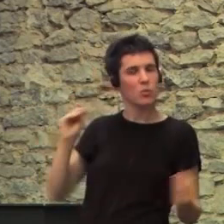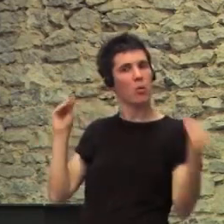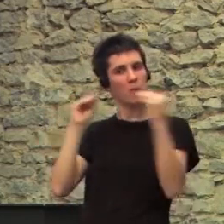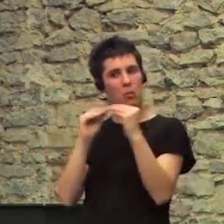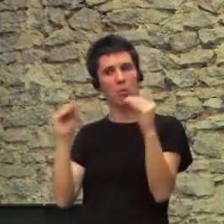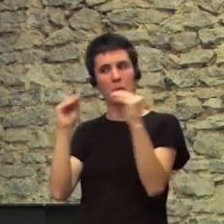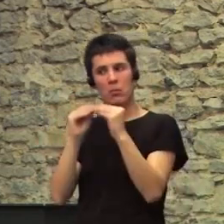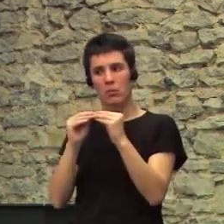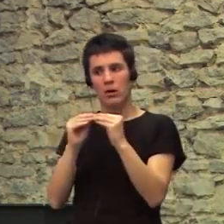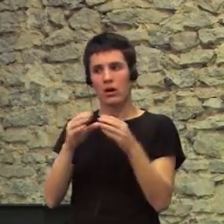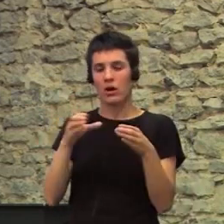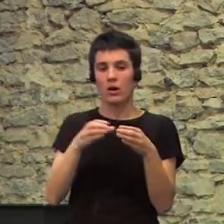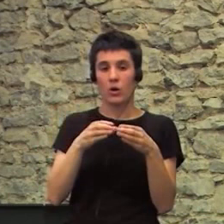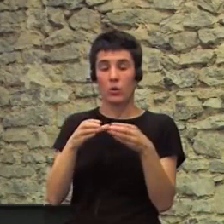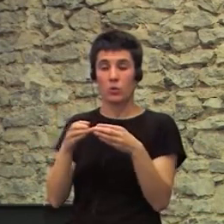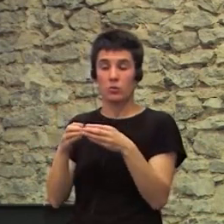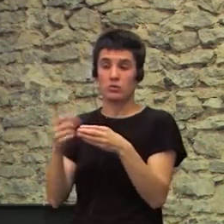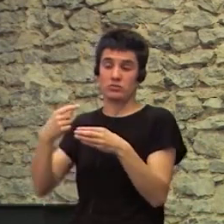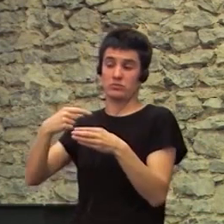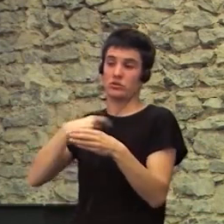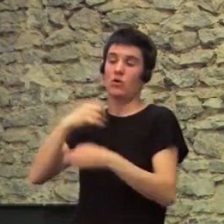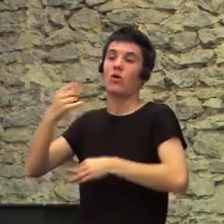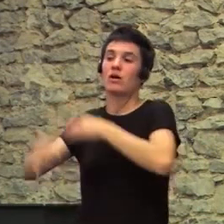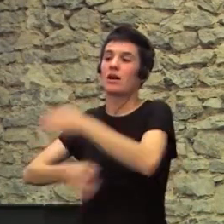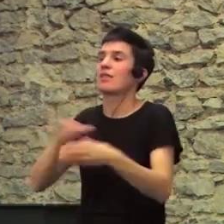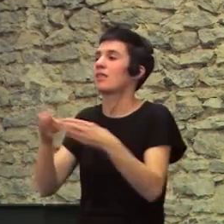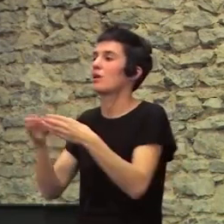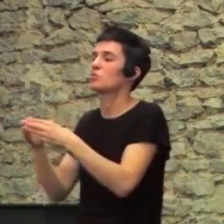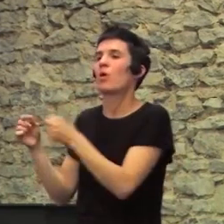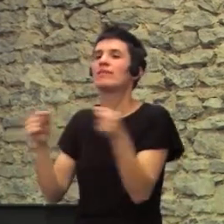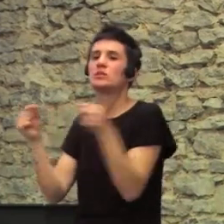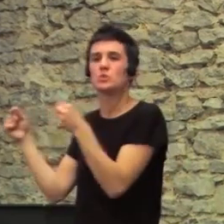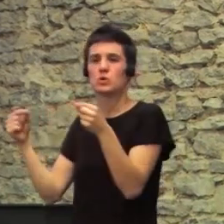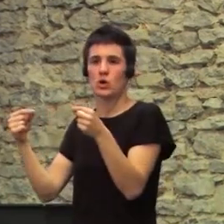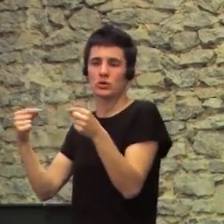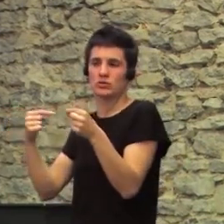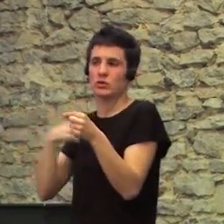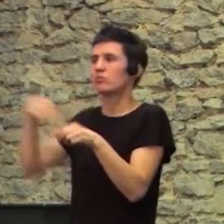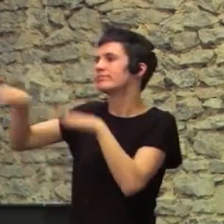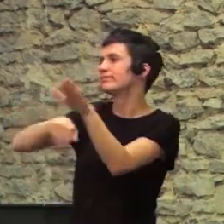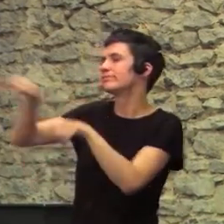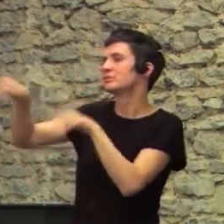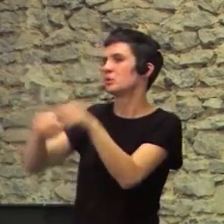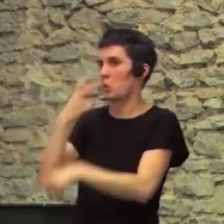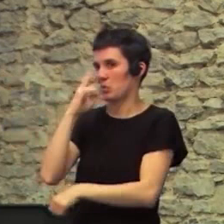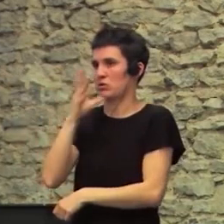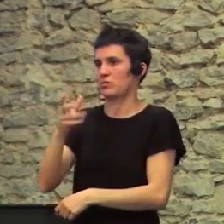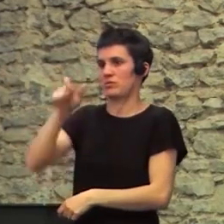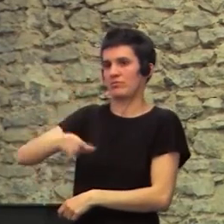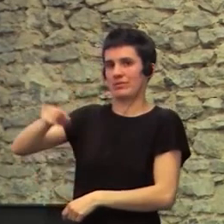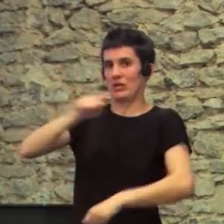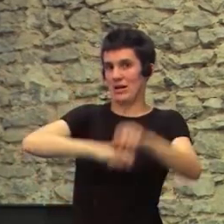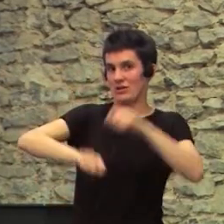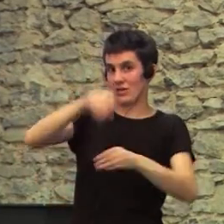en algunas de los grupos de discusión que organicé y llamé, porque una otra cosa curiosa es que toda esta gente que pertenece a